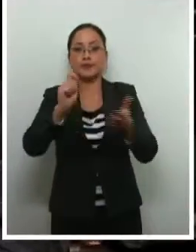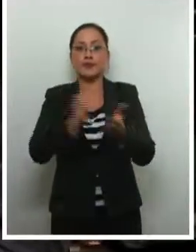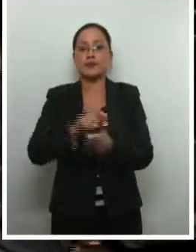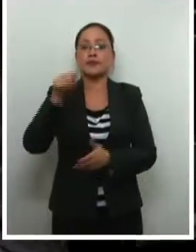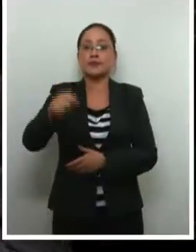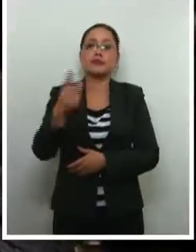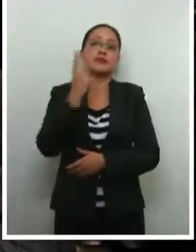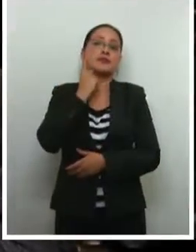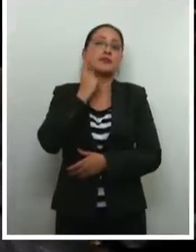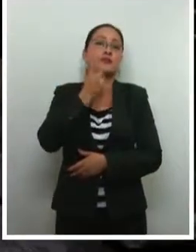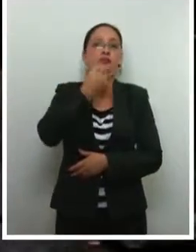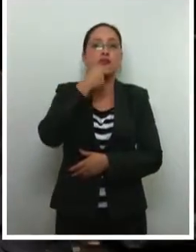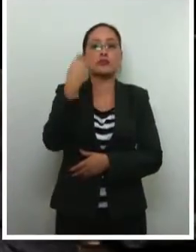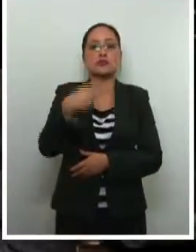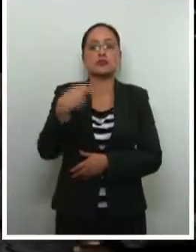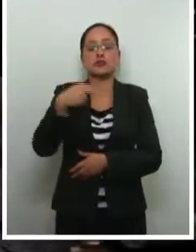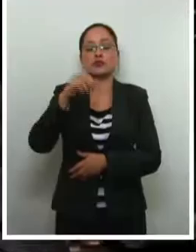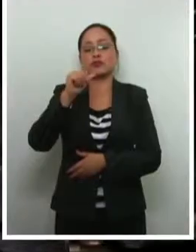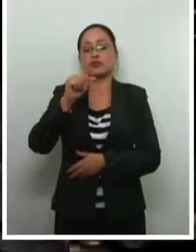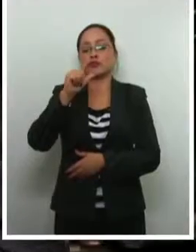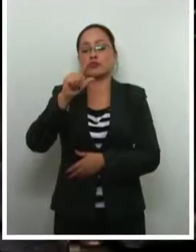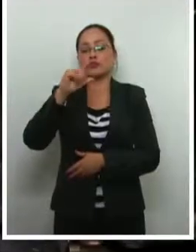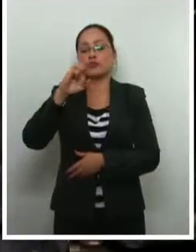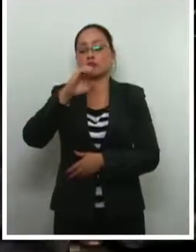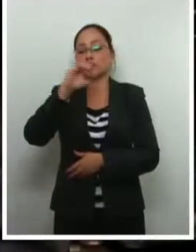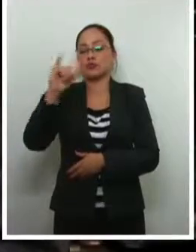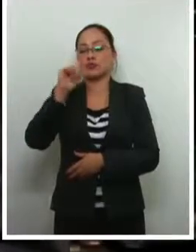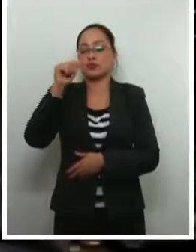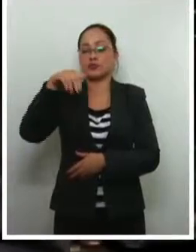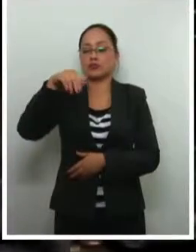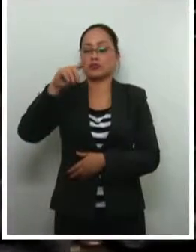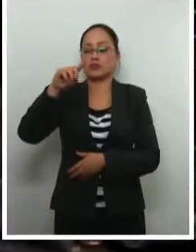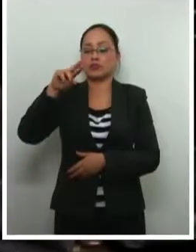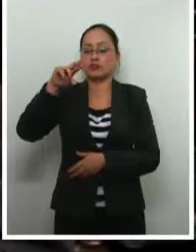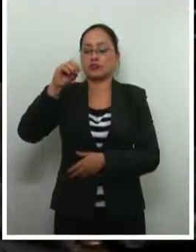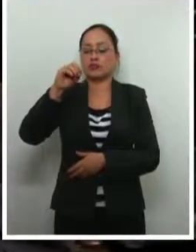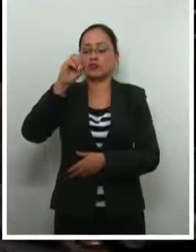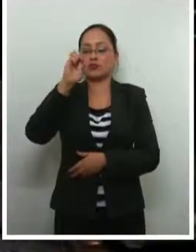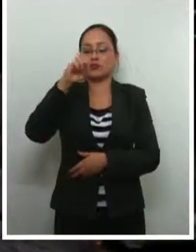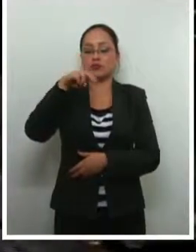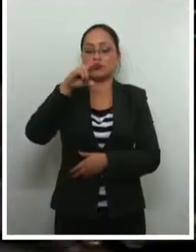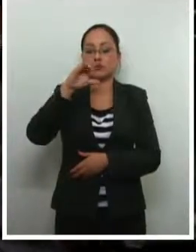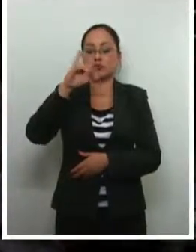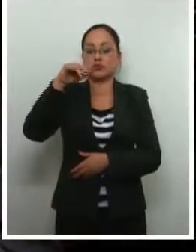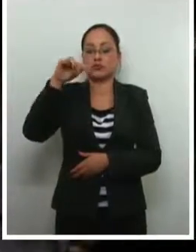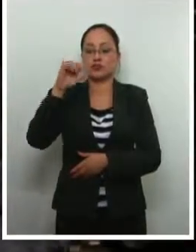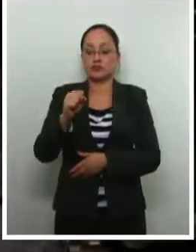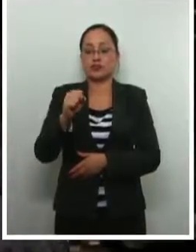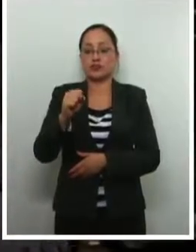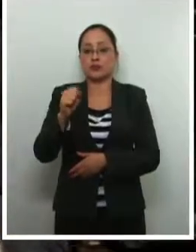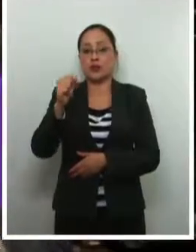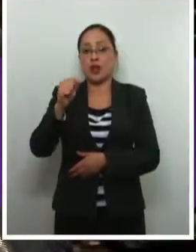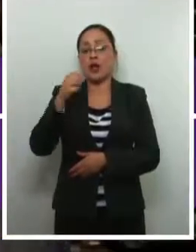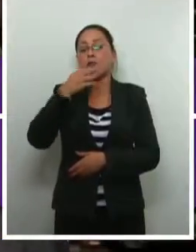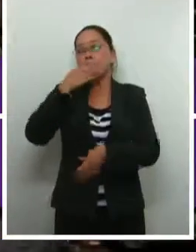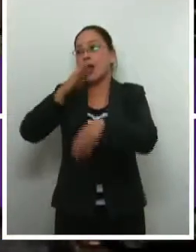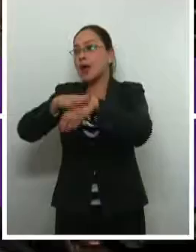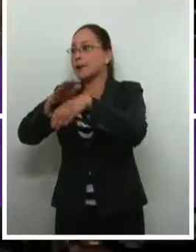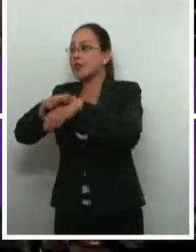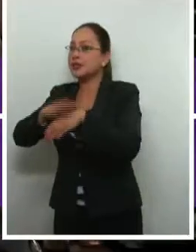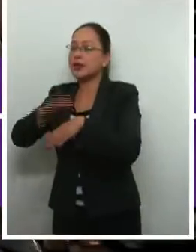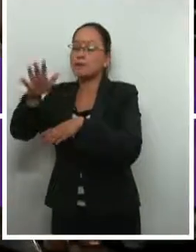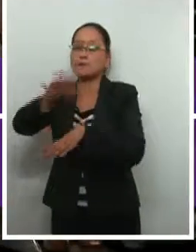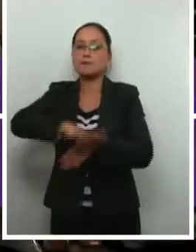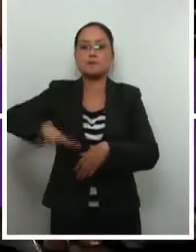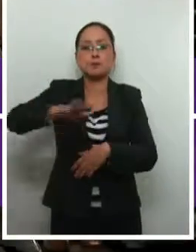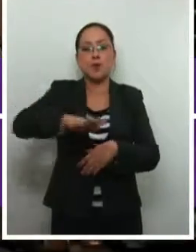diputado Alejandro Encinas. Ya nuevamente se está pidiendo para que los legisladores retornen a este